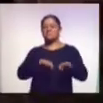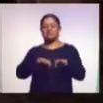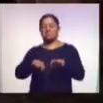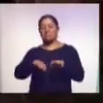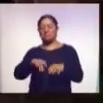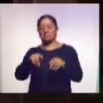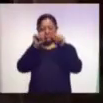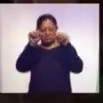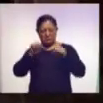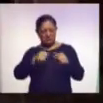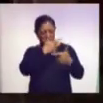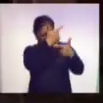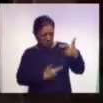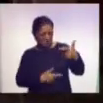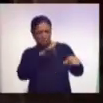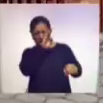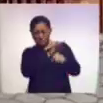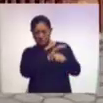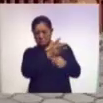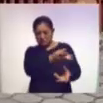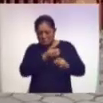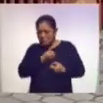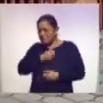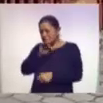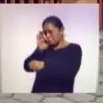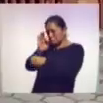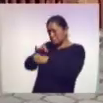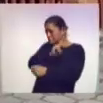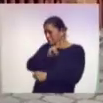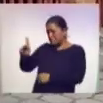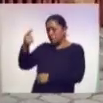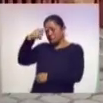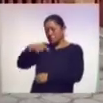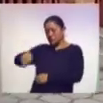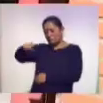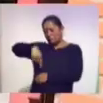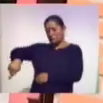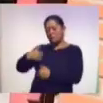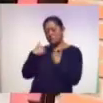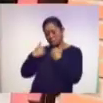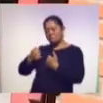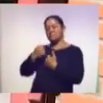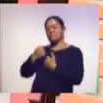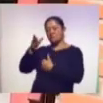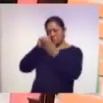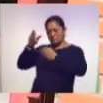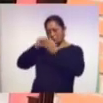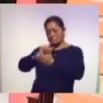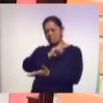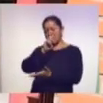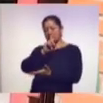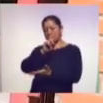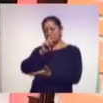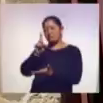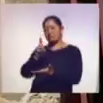más robusto que permita brindar certeza y pleno conocimiento de los derechos a todas y todos los tlaxcaltecas. Para